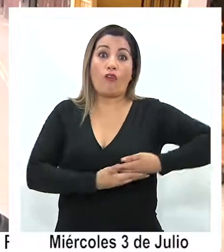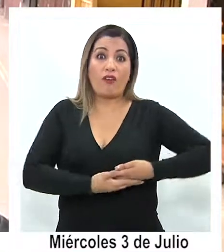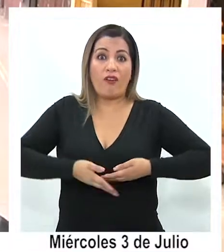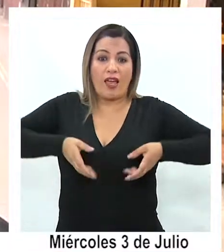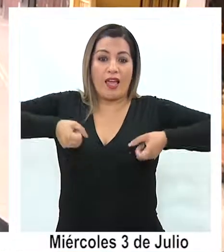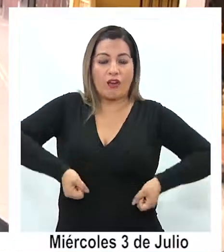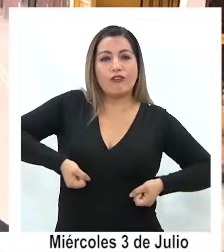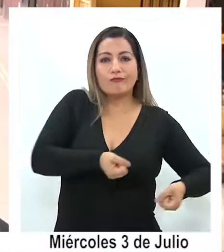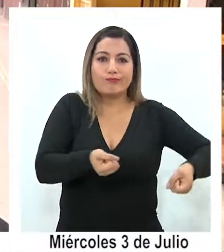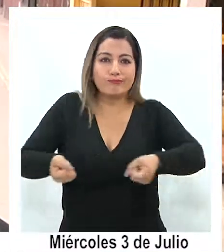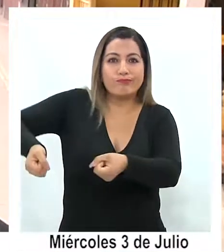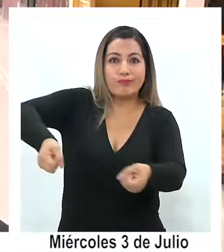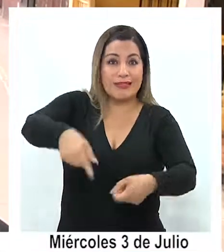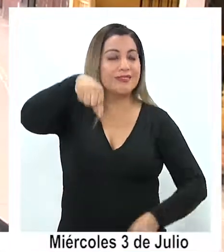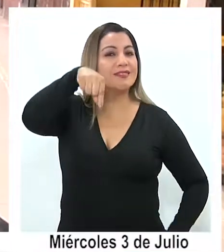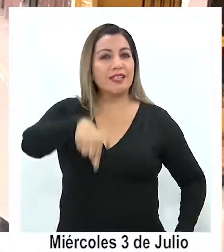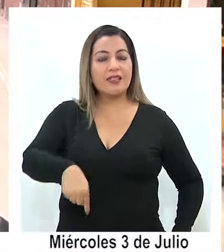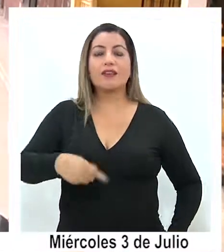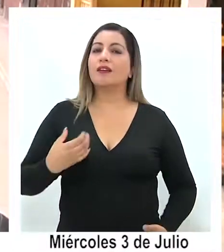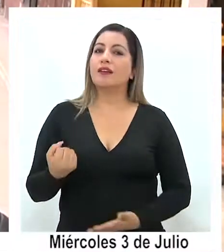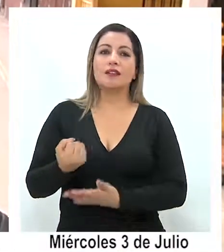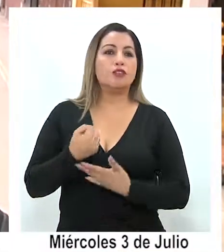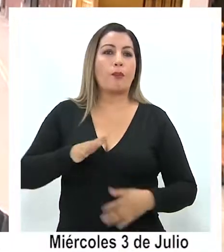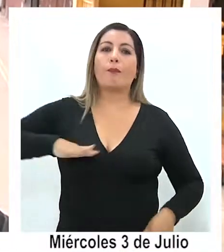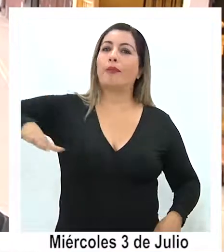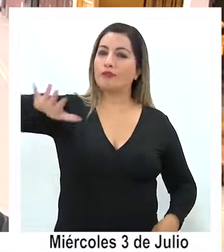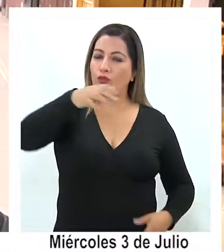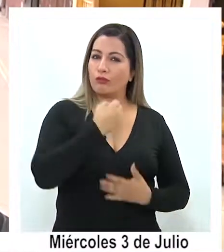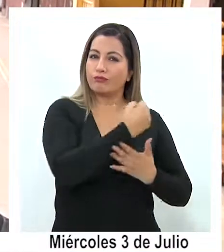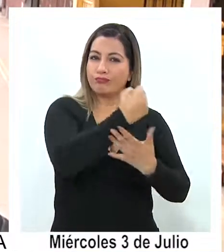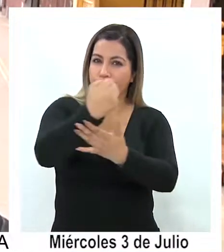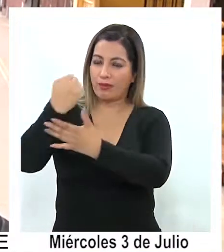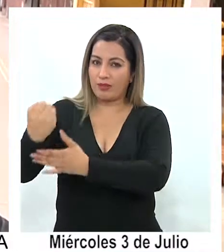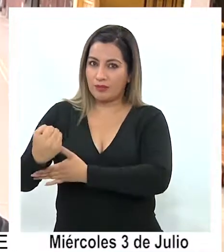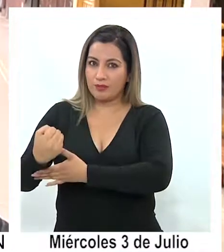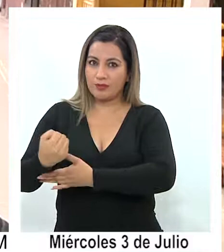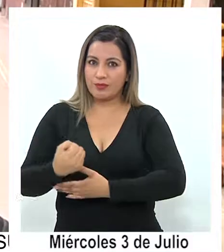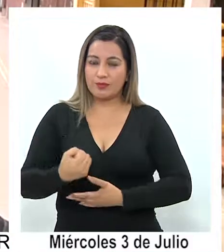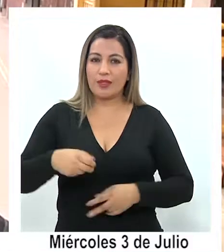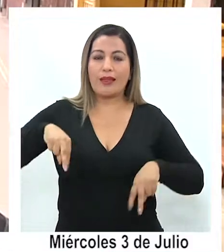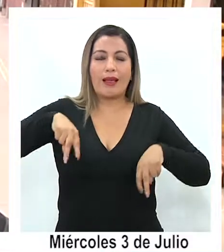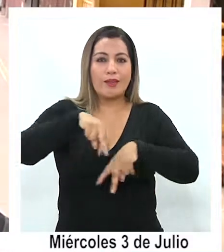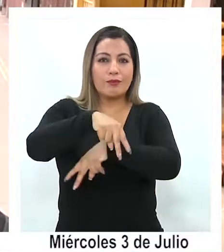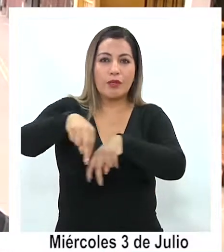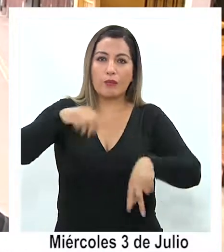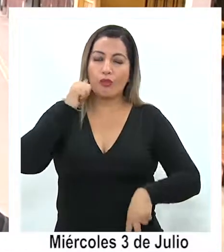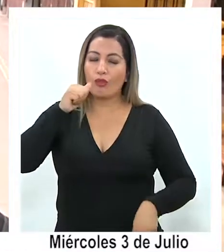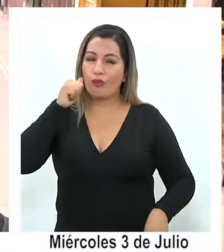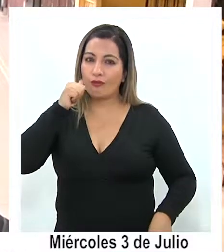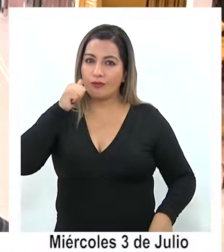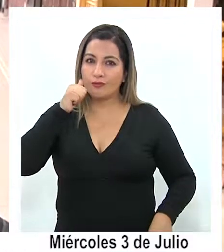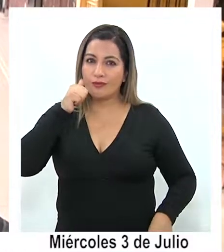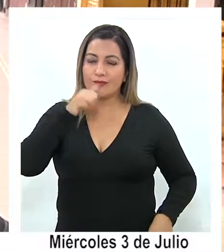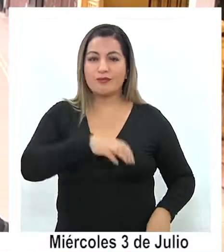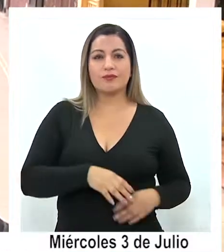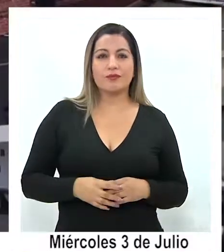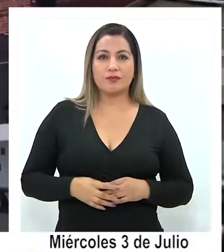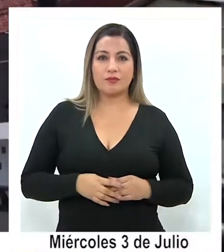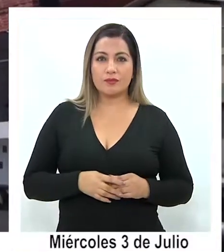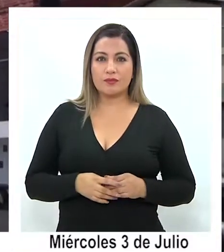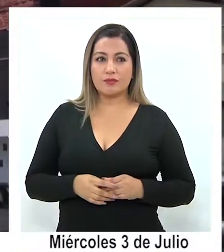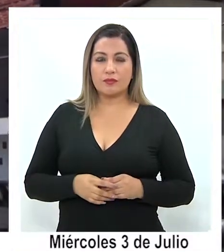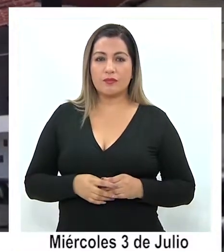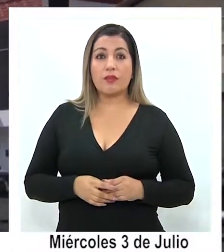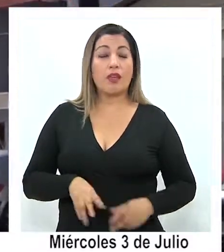en coche, es decir, aquí el beneficio es transversal para todas las personas que transitamos todos los días por el centro de la ciudad.